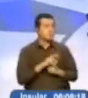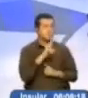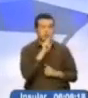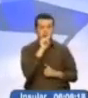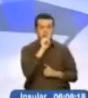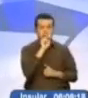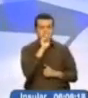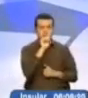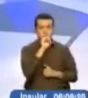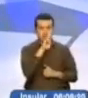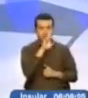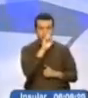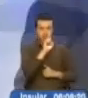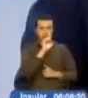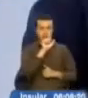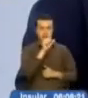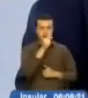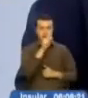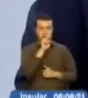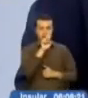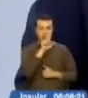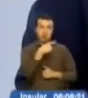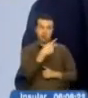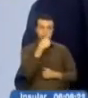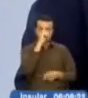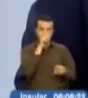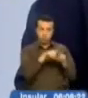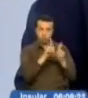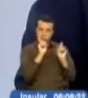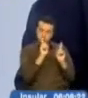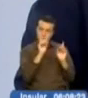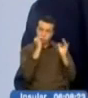general no concuerdo en algunas cosas con él, en esto